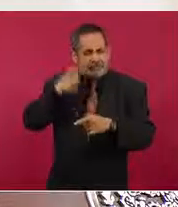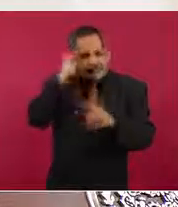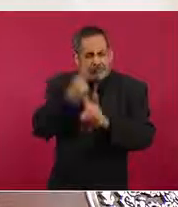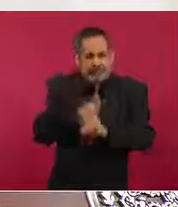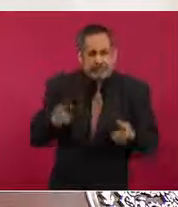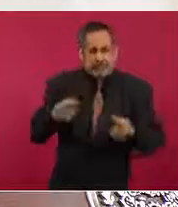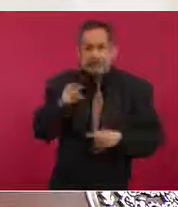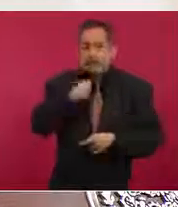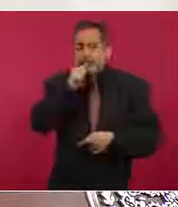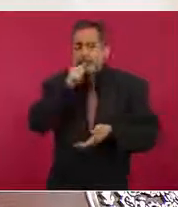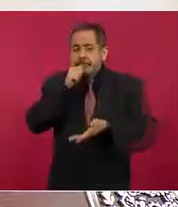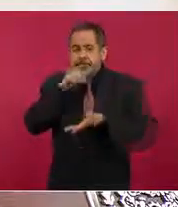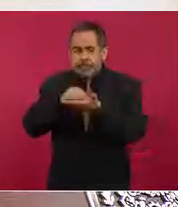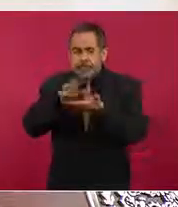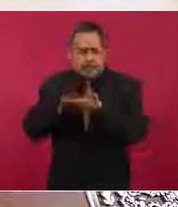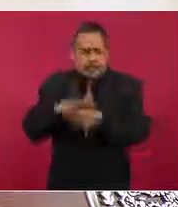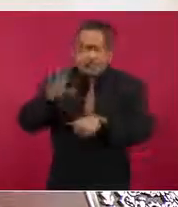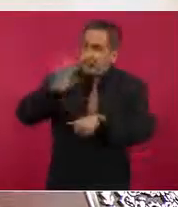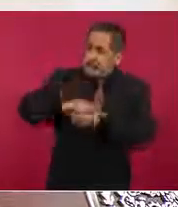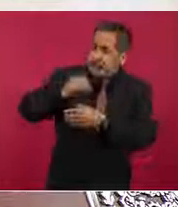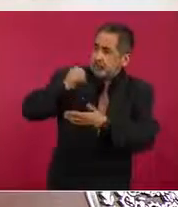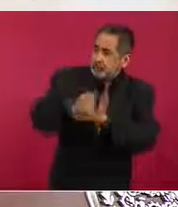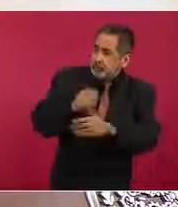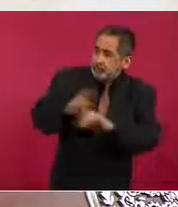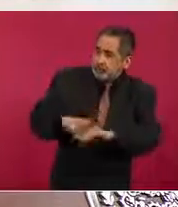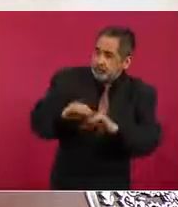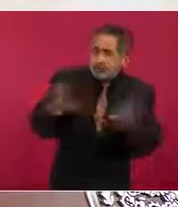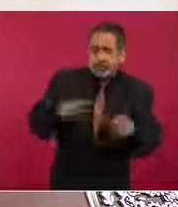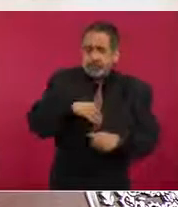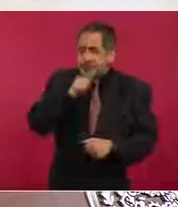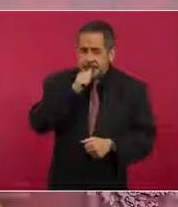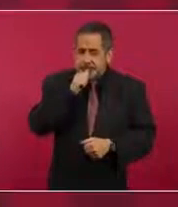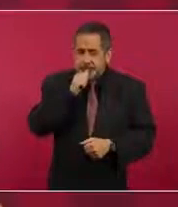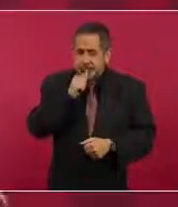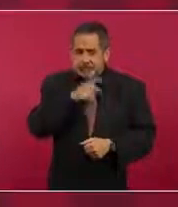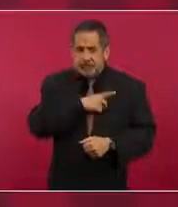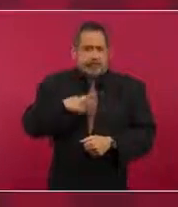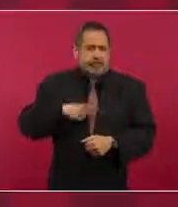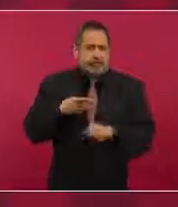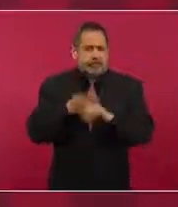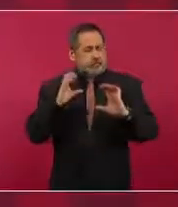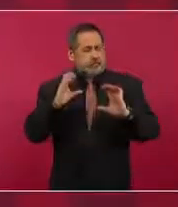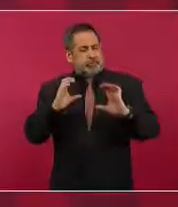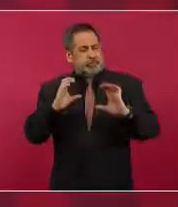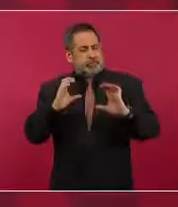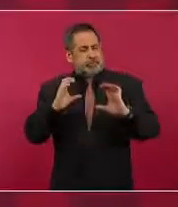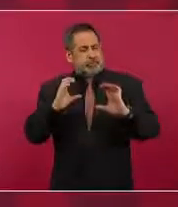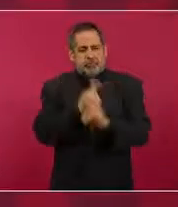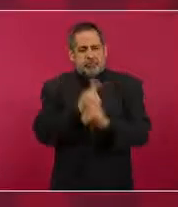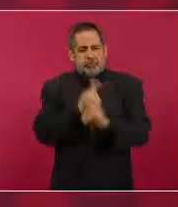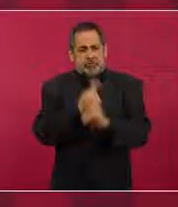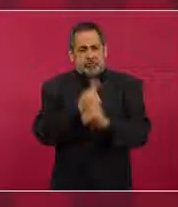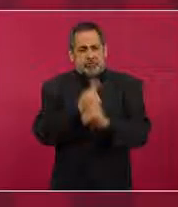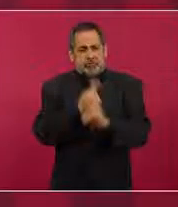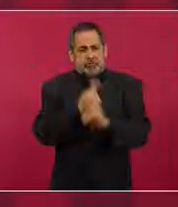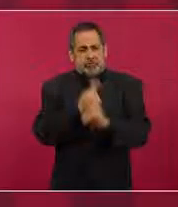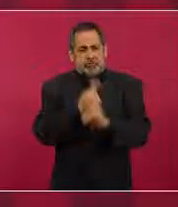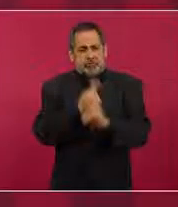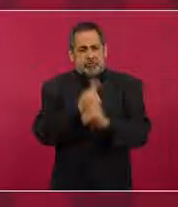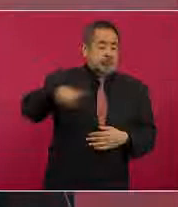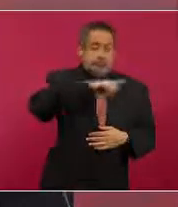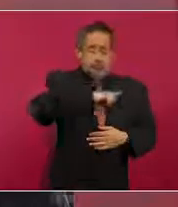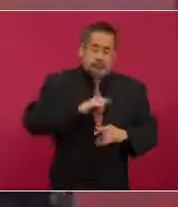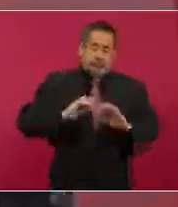no está todavía muy claro, y tenemos que cuidar mucho a los niños y cuidarnos todos,